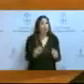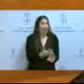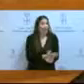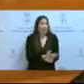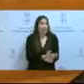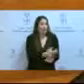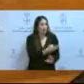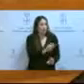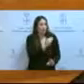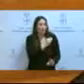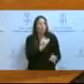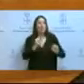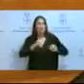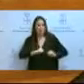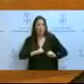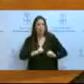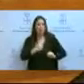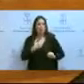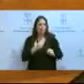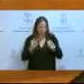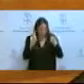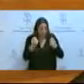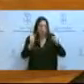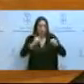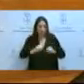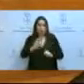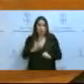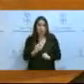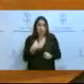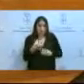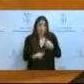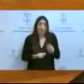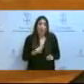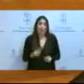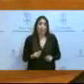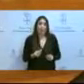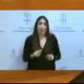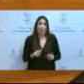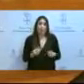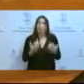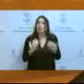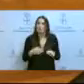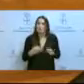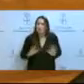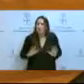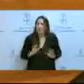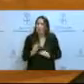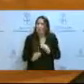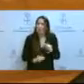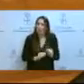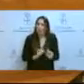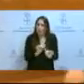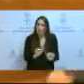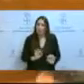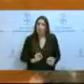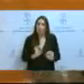acuerdo y yo dije que lo iba a hacer, efectivamente, y lo hice, pues como normalmente se vienen iniciando estas cosas,